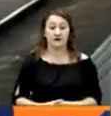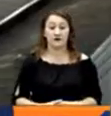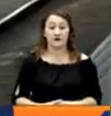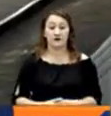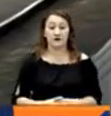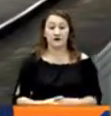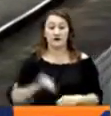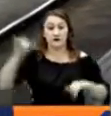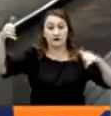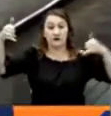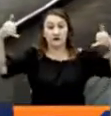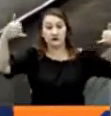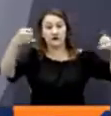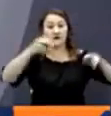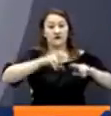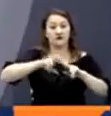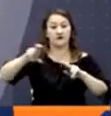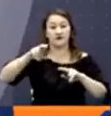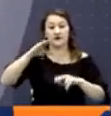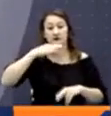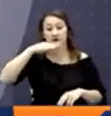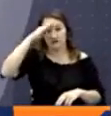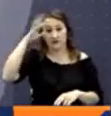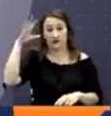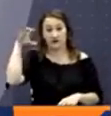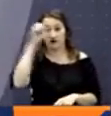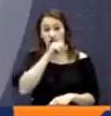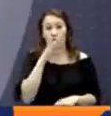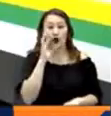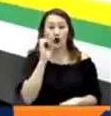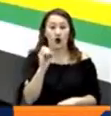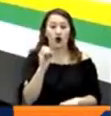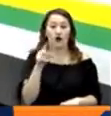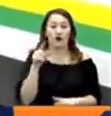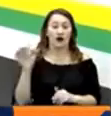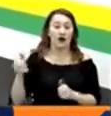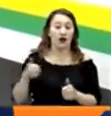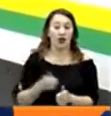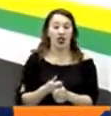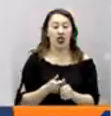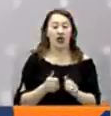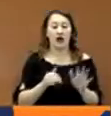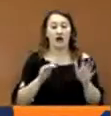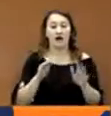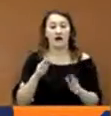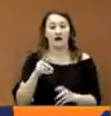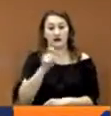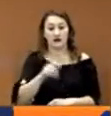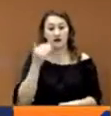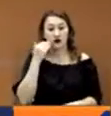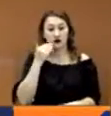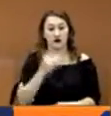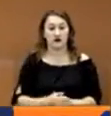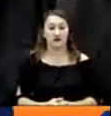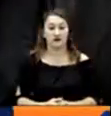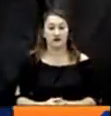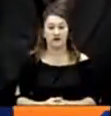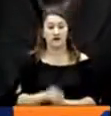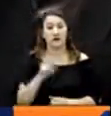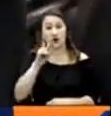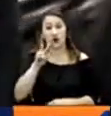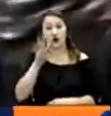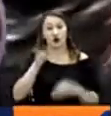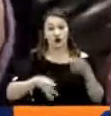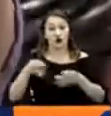de seguridad del Metro de Medellín, fue identificado el hombre señalado de acoso en el sistema de transporte. Dos jueces deberán definir